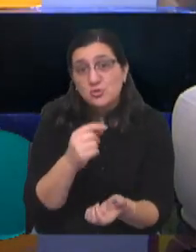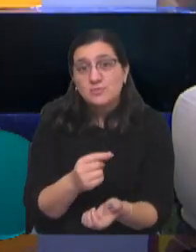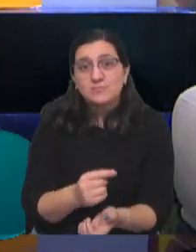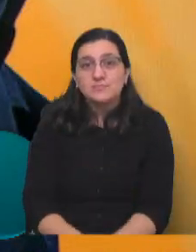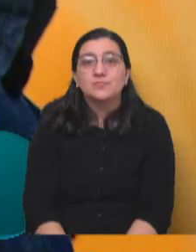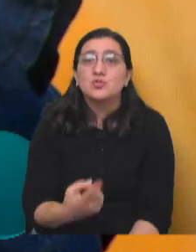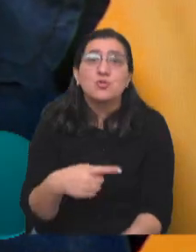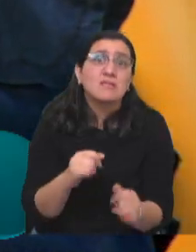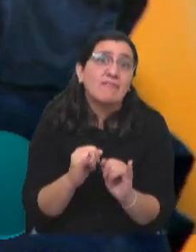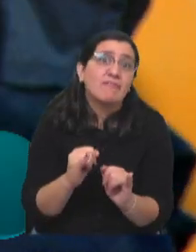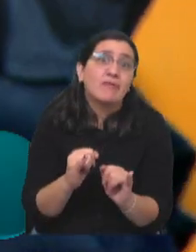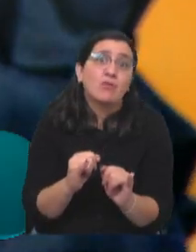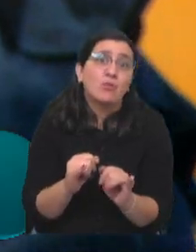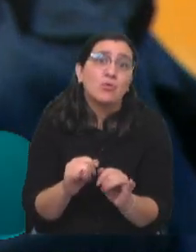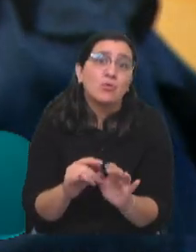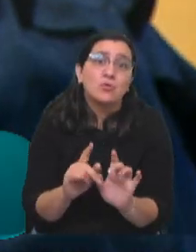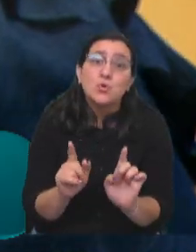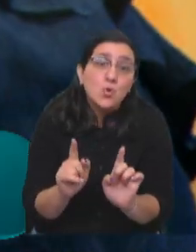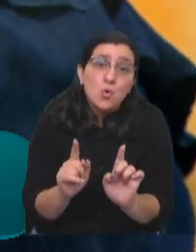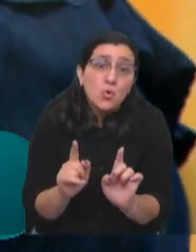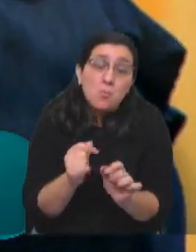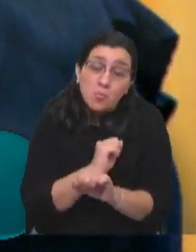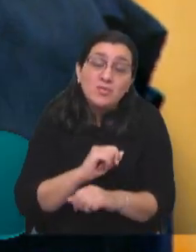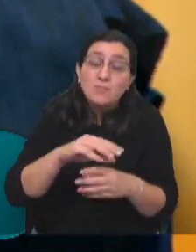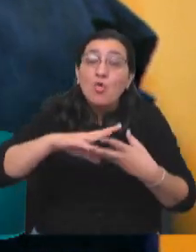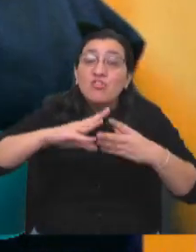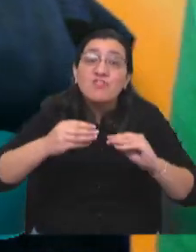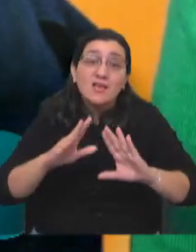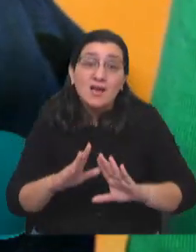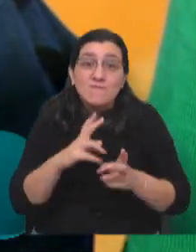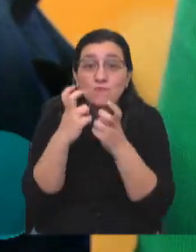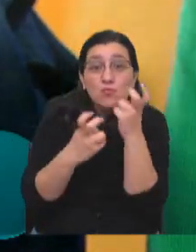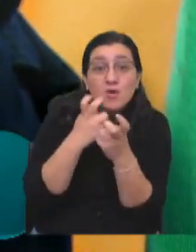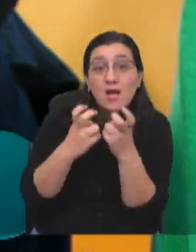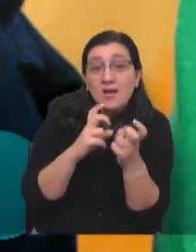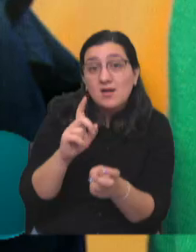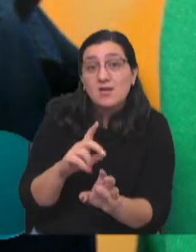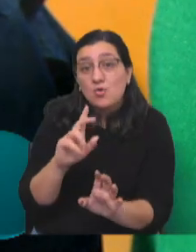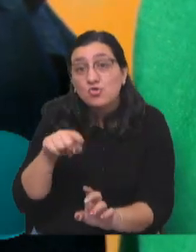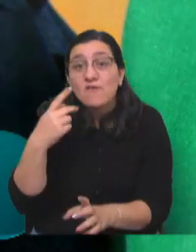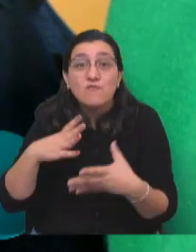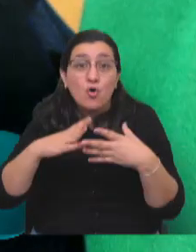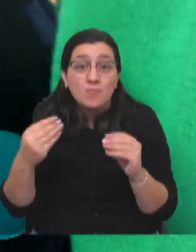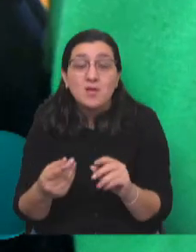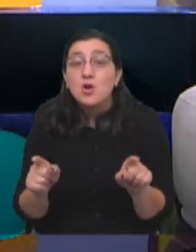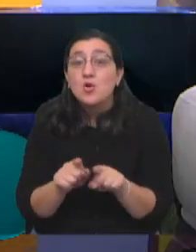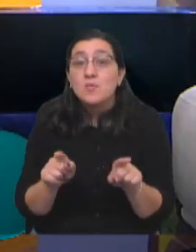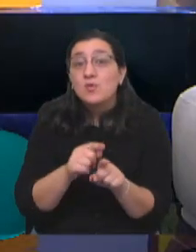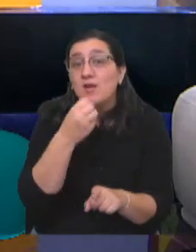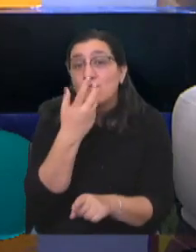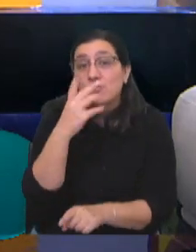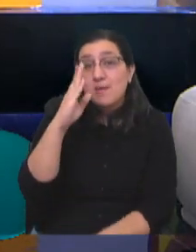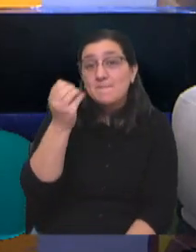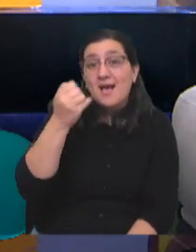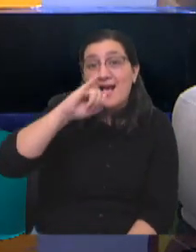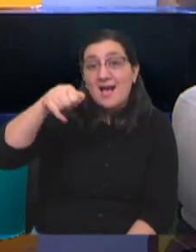queden en lo que ya está predeterminado, búsquenle la vuelta. Como la flor de pajarito que aprendimos. Como la flor de